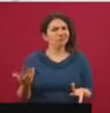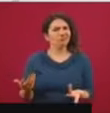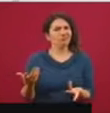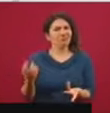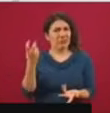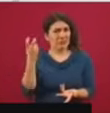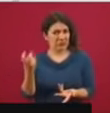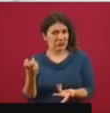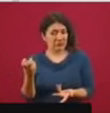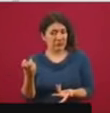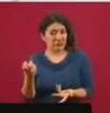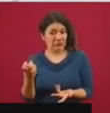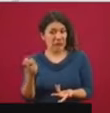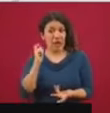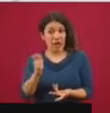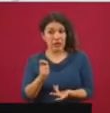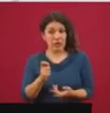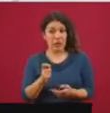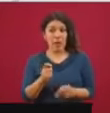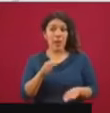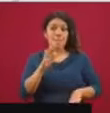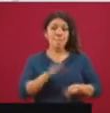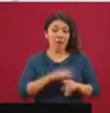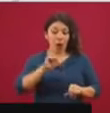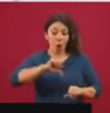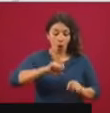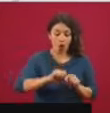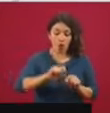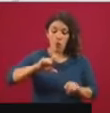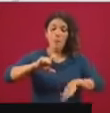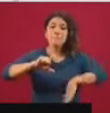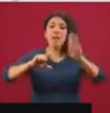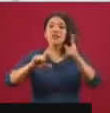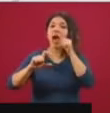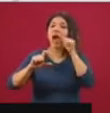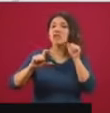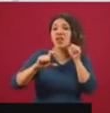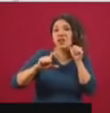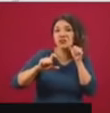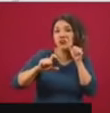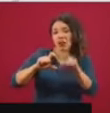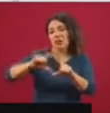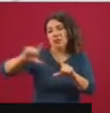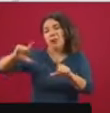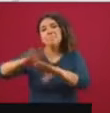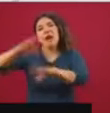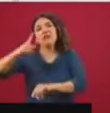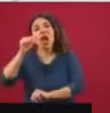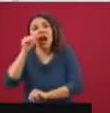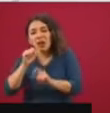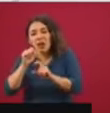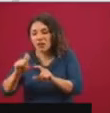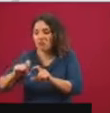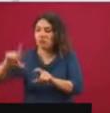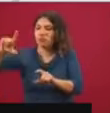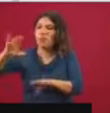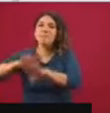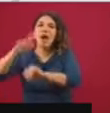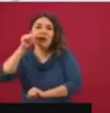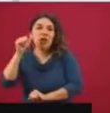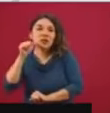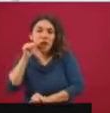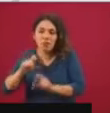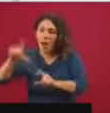los casos aquí fueron más grandes que acá y los casos aquí fueron más grandes que acá y los casos de aquí fueron más grandes